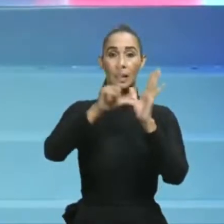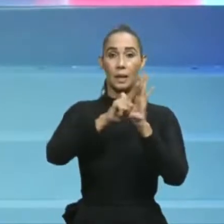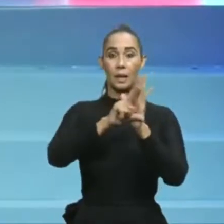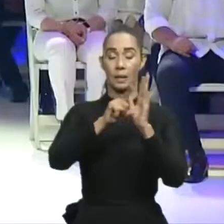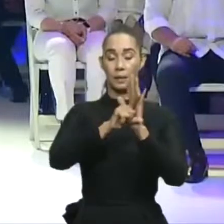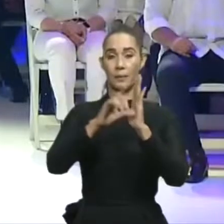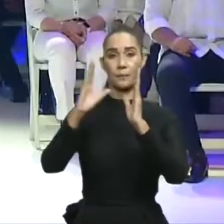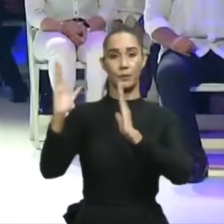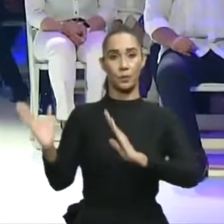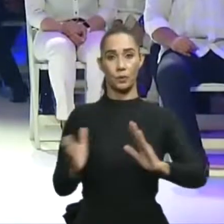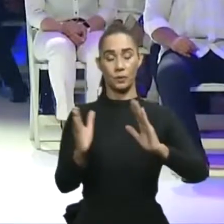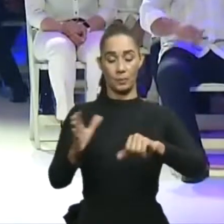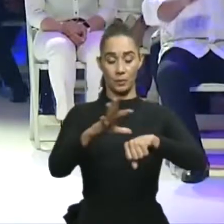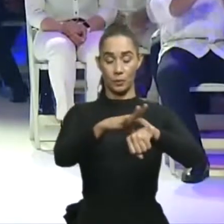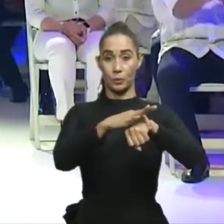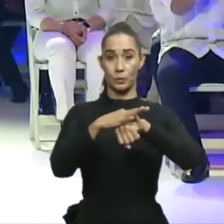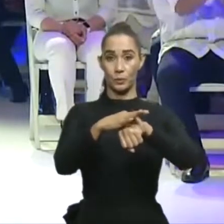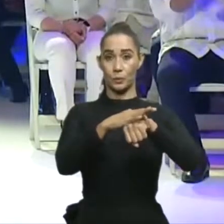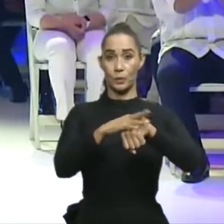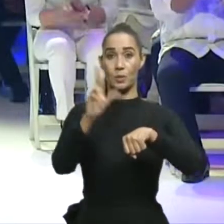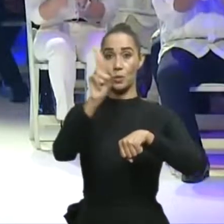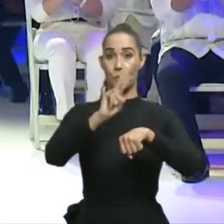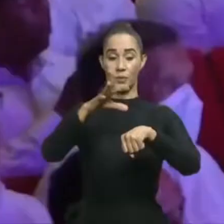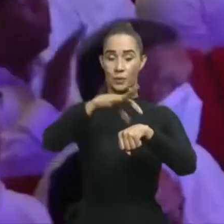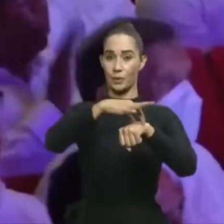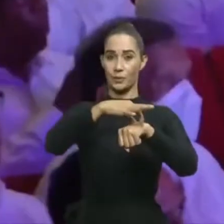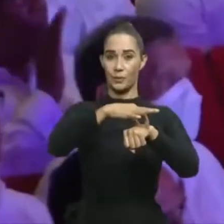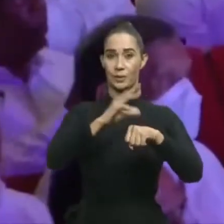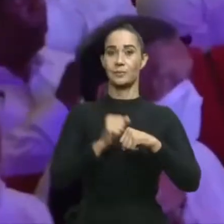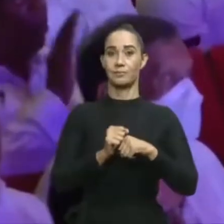de ordenamiento territorial y uso de suelo